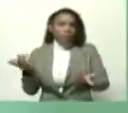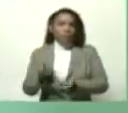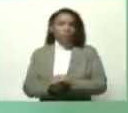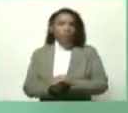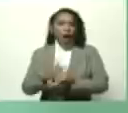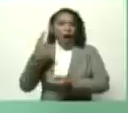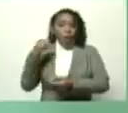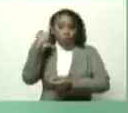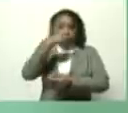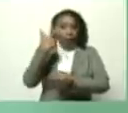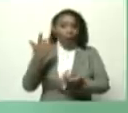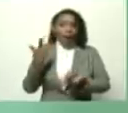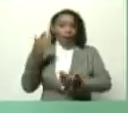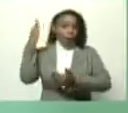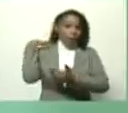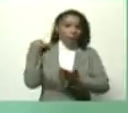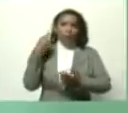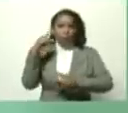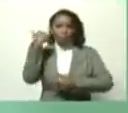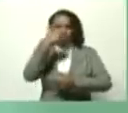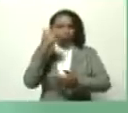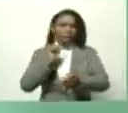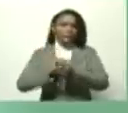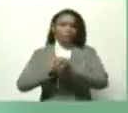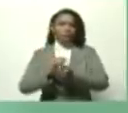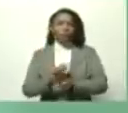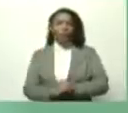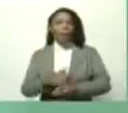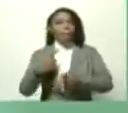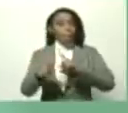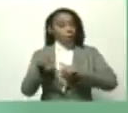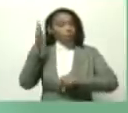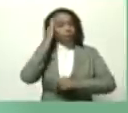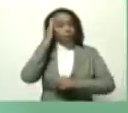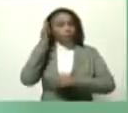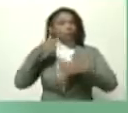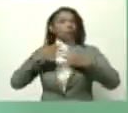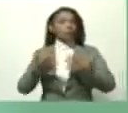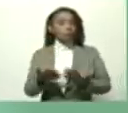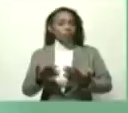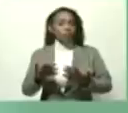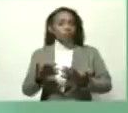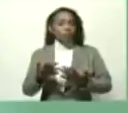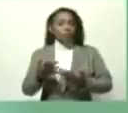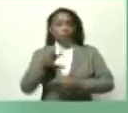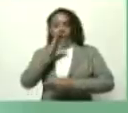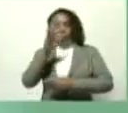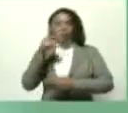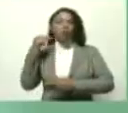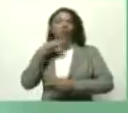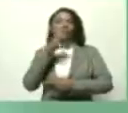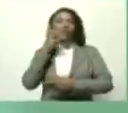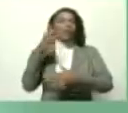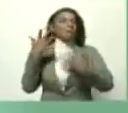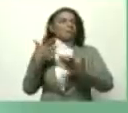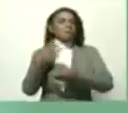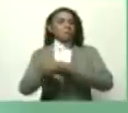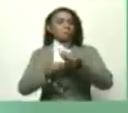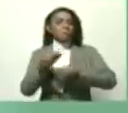tienes más cara que espalda, eres un cara dura. Pero se sabe que a lo que va Duque es a buscar